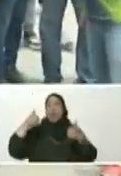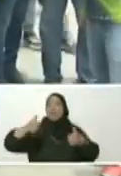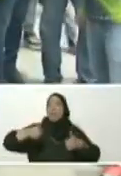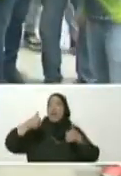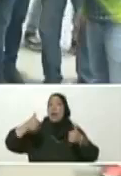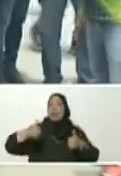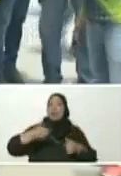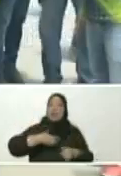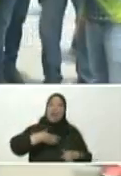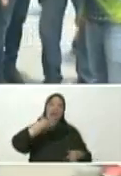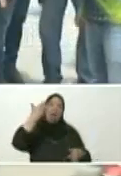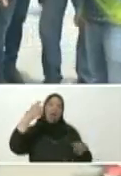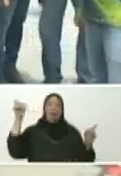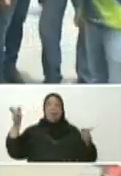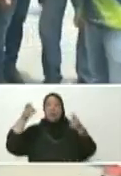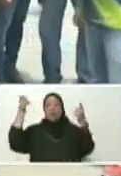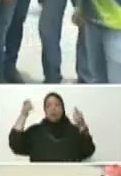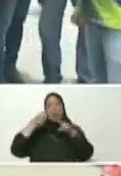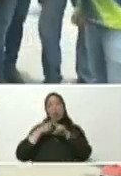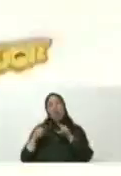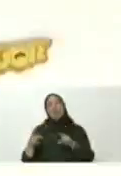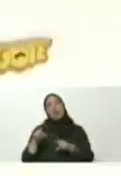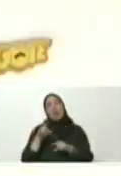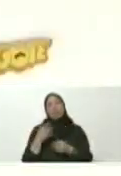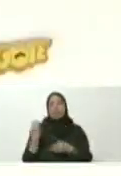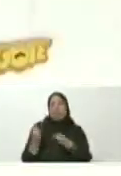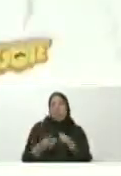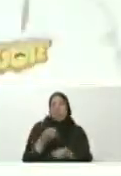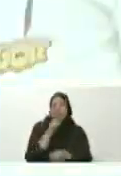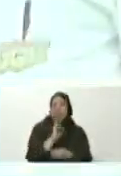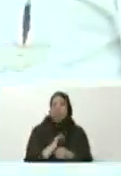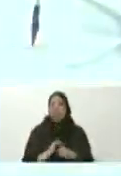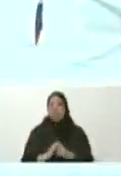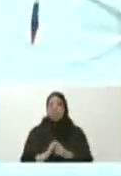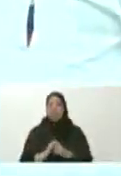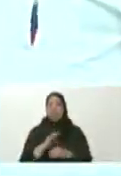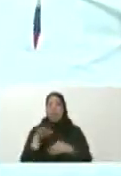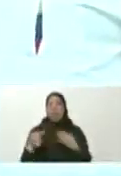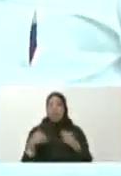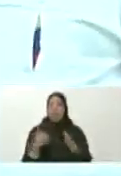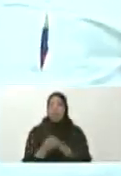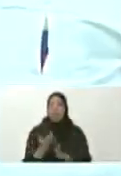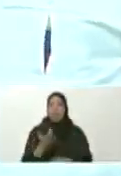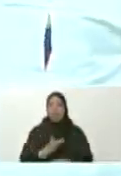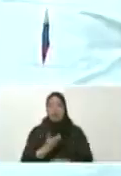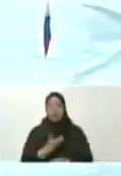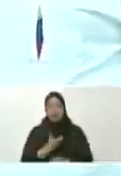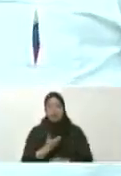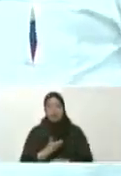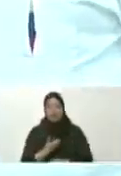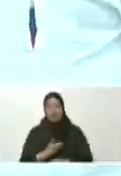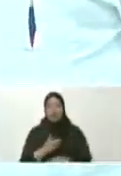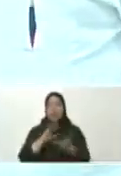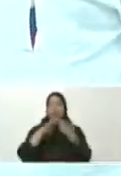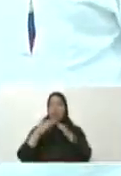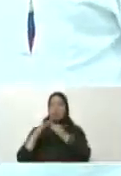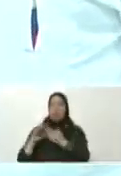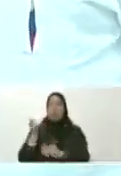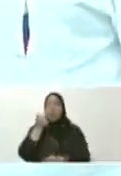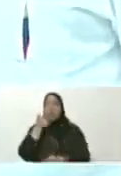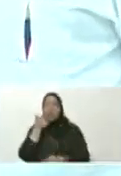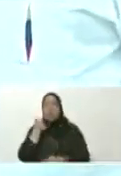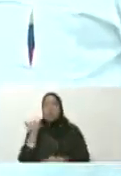allá están. Mi saludo. ¿Qué otra cosa me tienes por aquí? Mire, presidente, toda esta avenida con la alcaldía de Valencia, con el alcalde